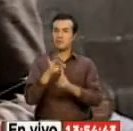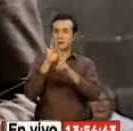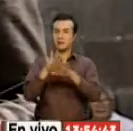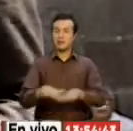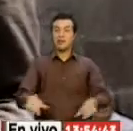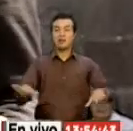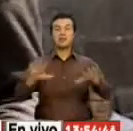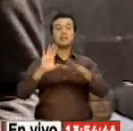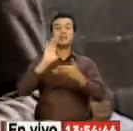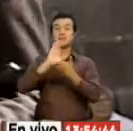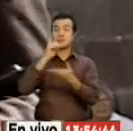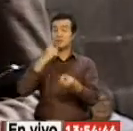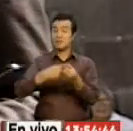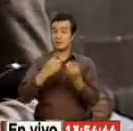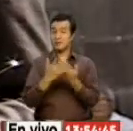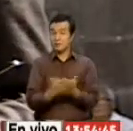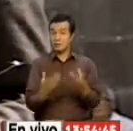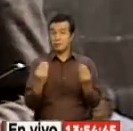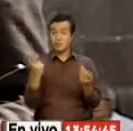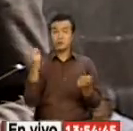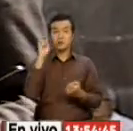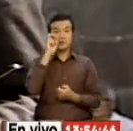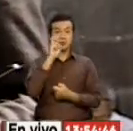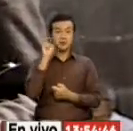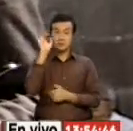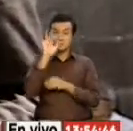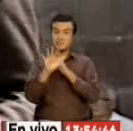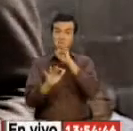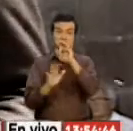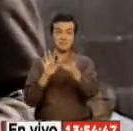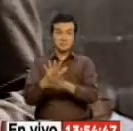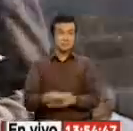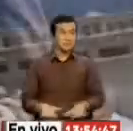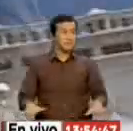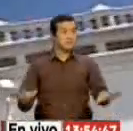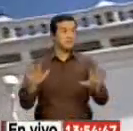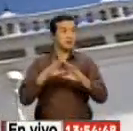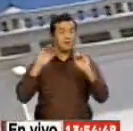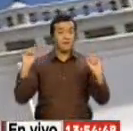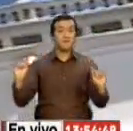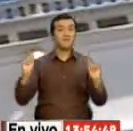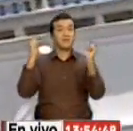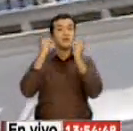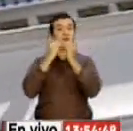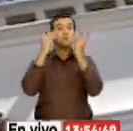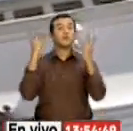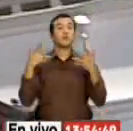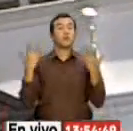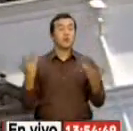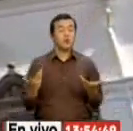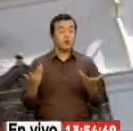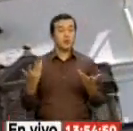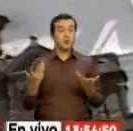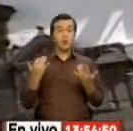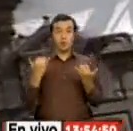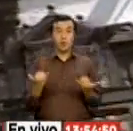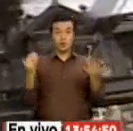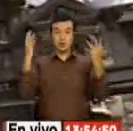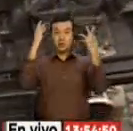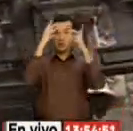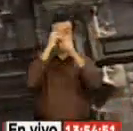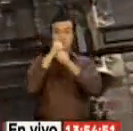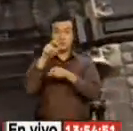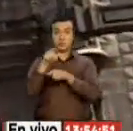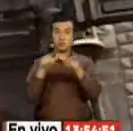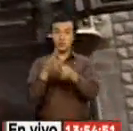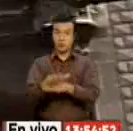casco colonial que atrae a tantos turistas cada año. Y acá la fiesta está prendida, sobre todo porque esta noche acá en el lugar